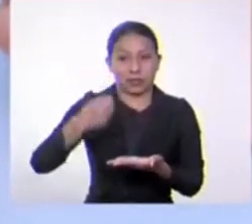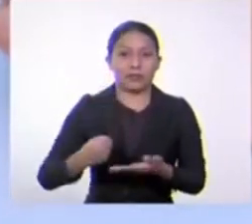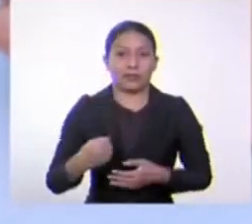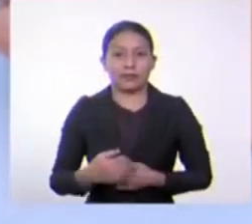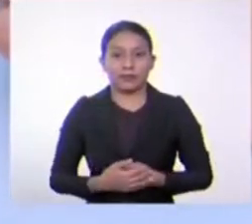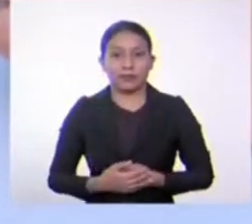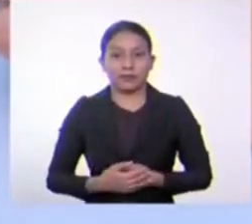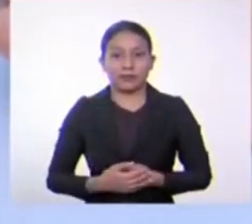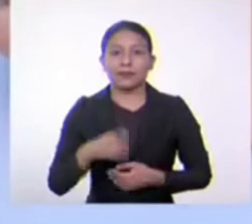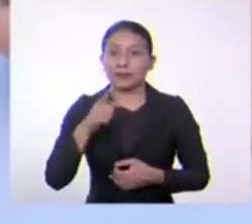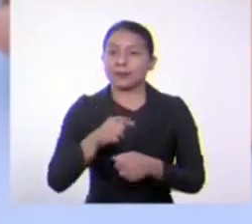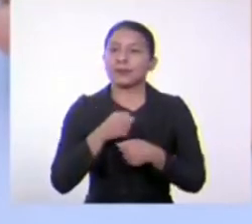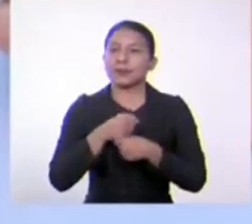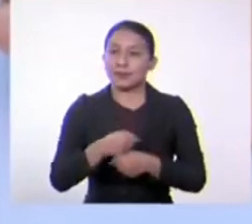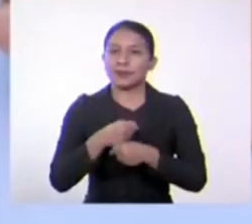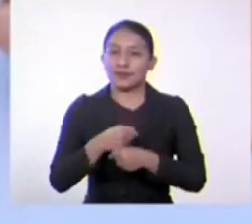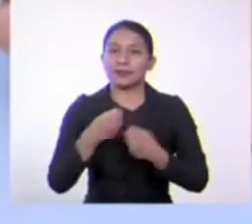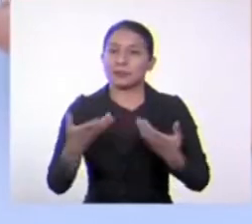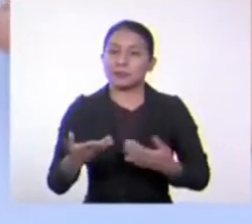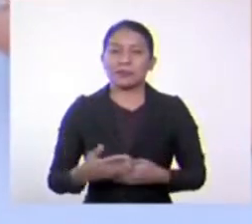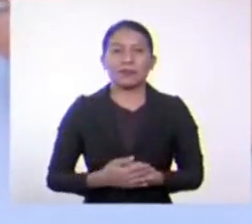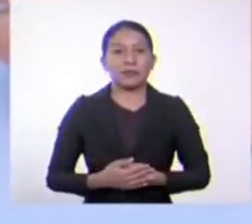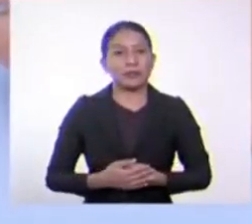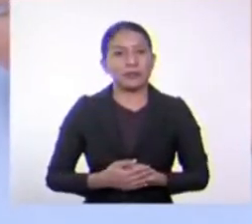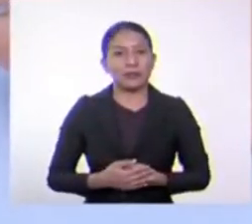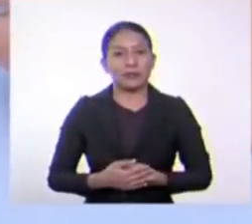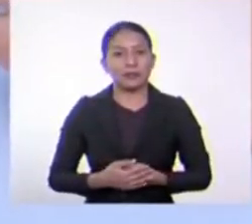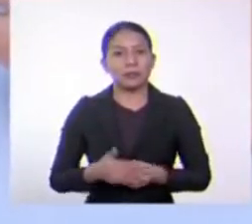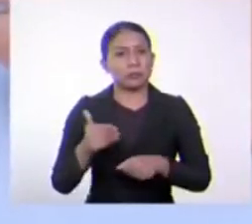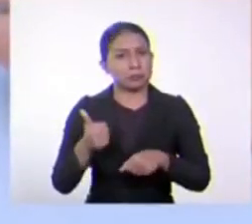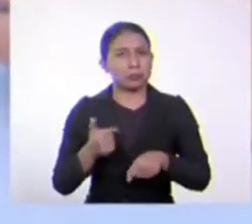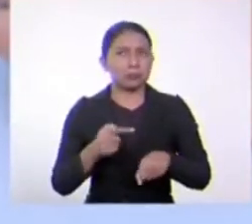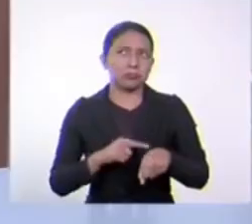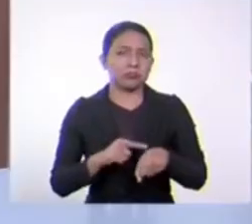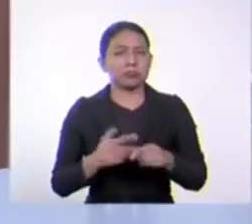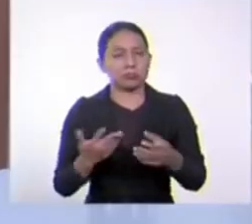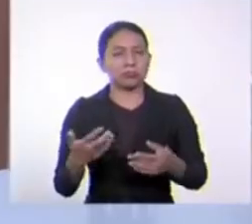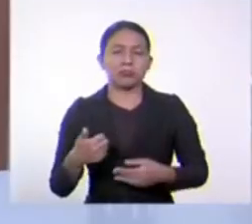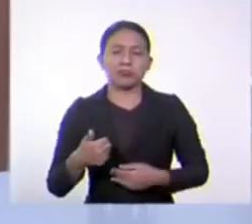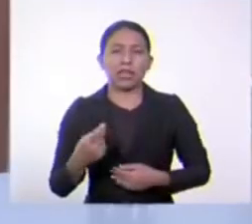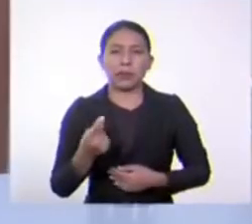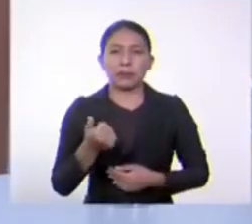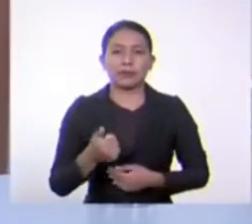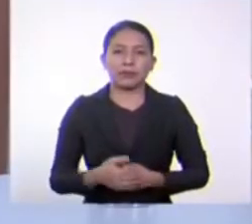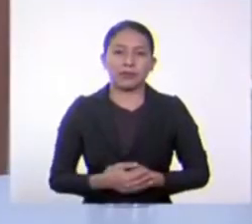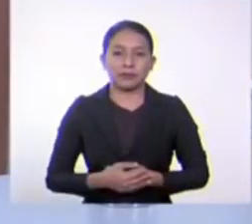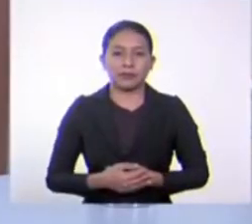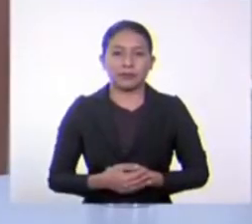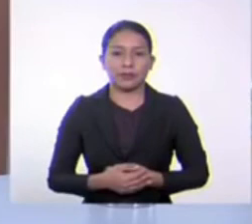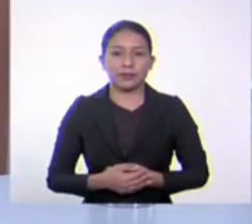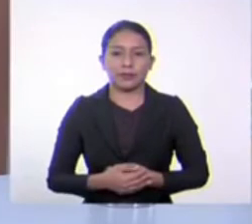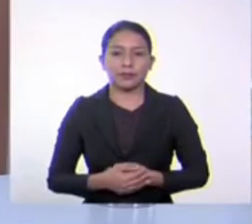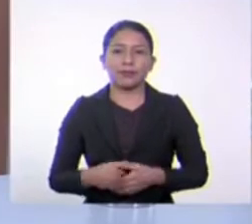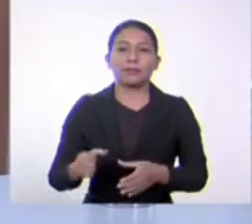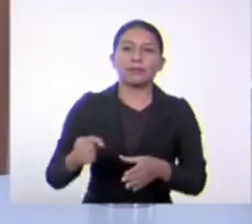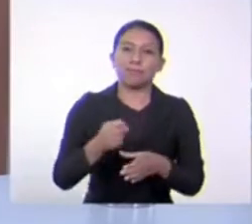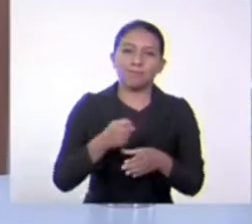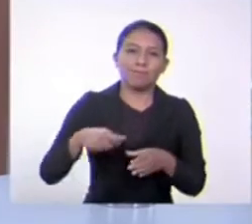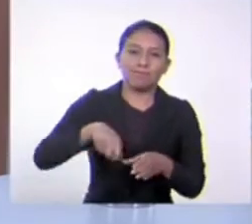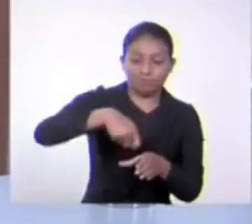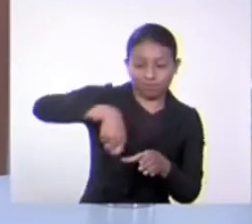va a garantizar que esté en un tiempo bastante rápido. Ahora pues lo vamos a